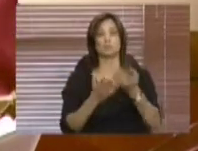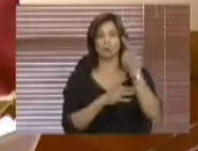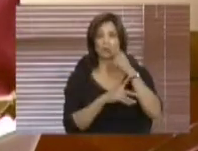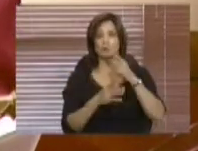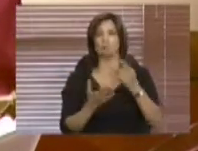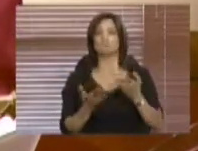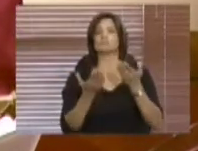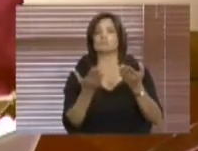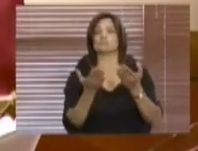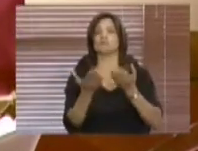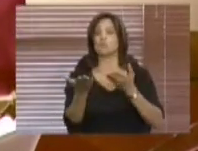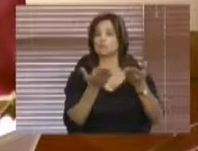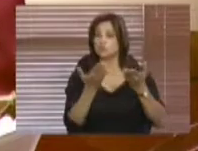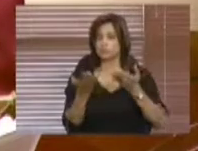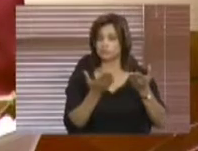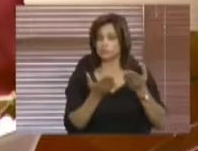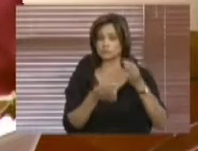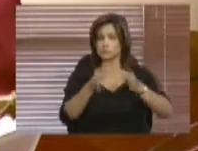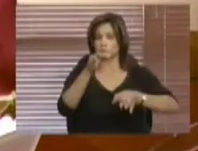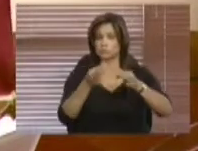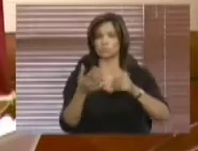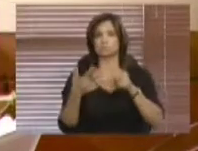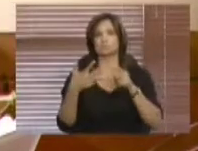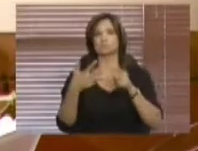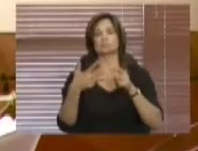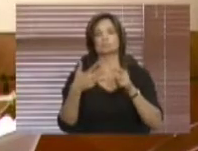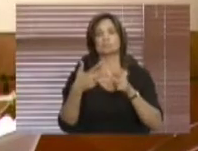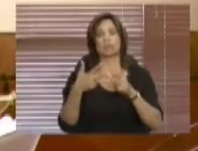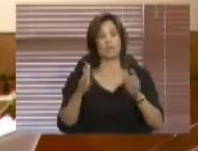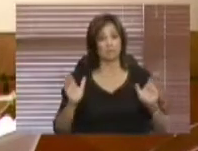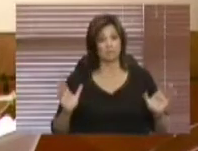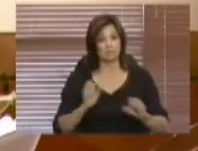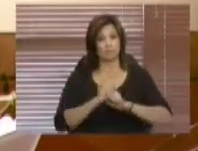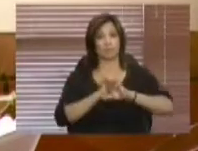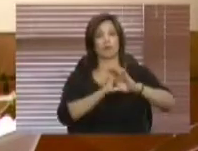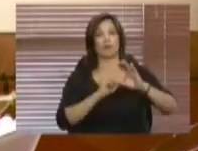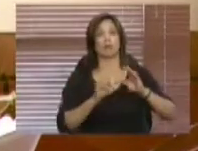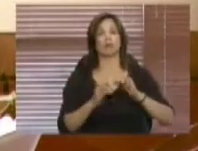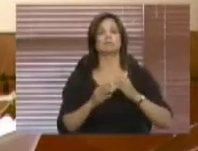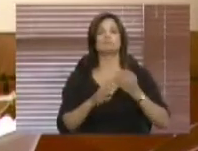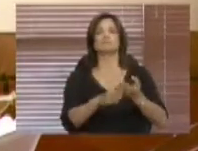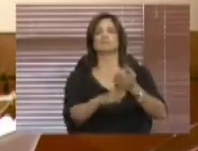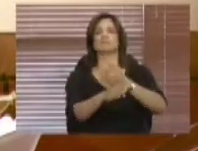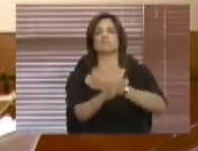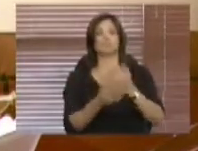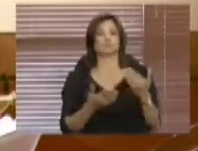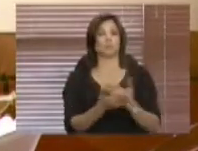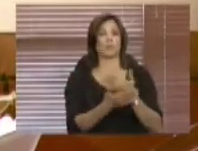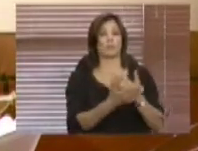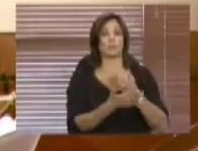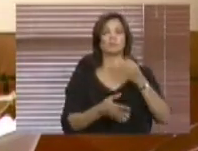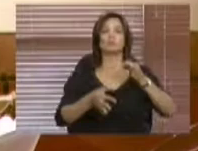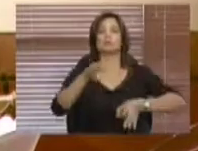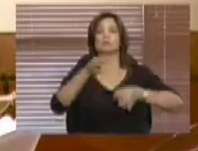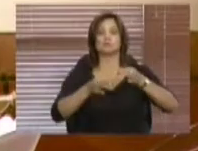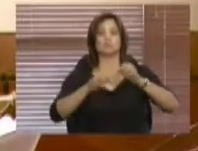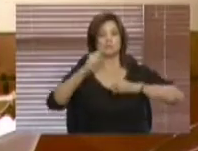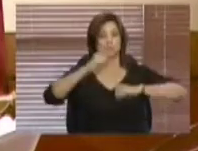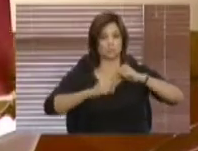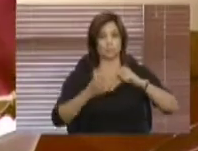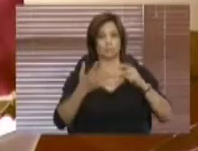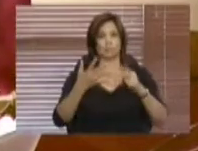la prestación de los servicios de justicia. Impulsar el mejoramiento permanente y modernización del sistema de justicia.